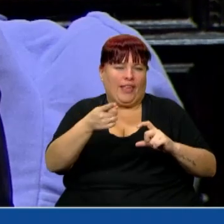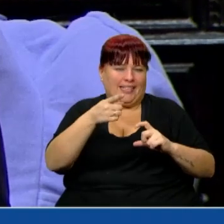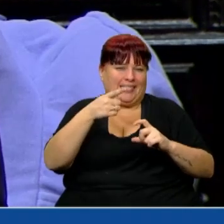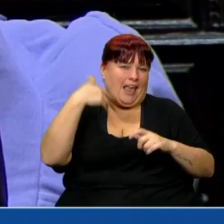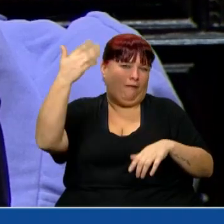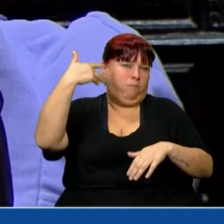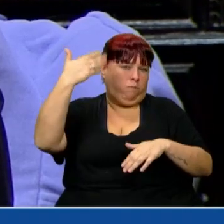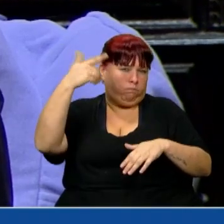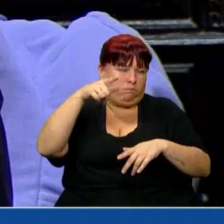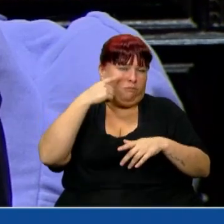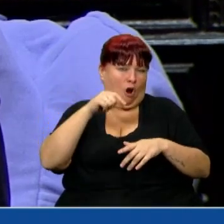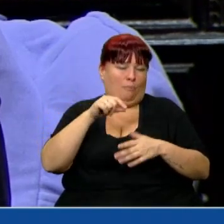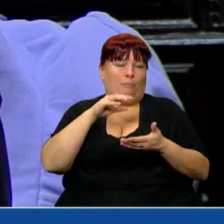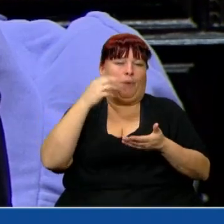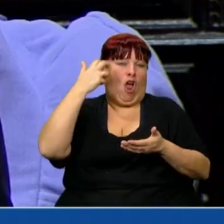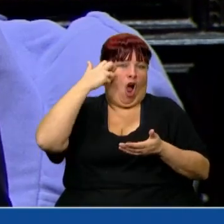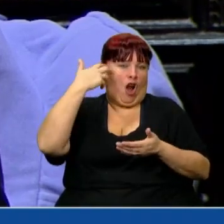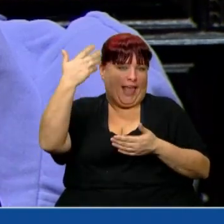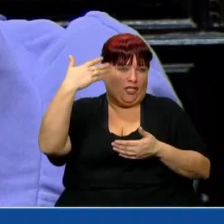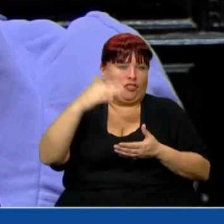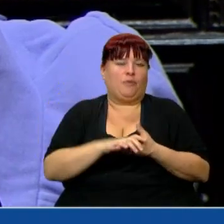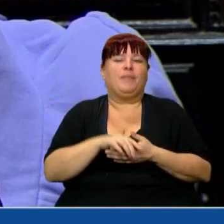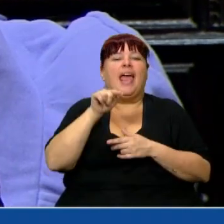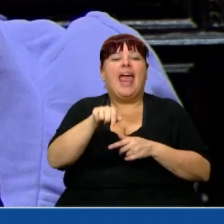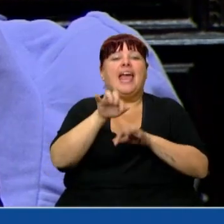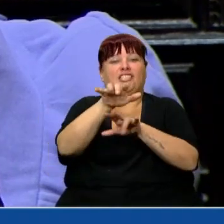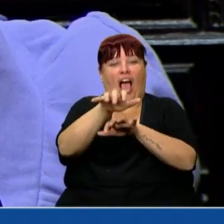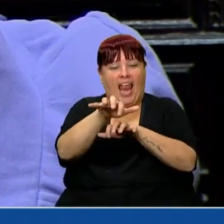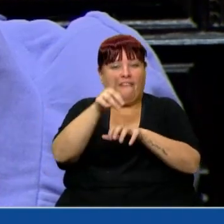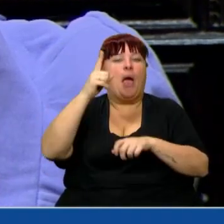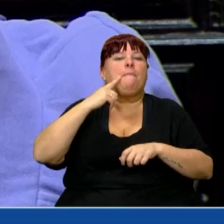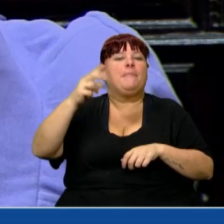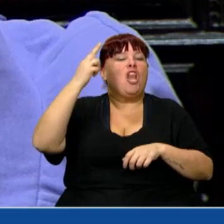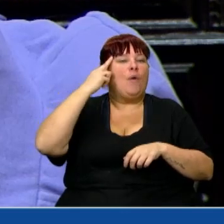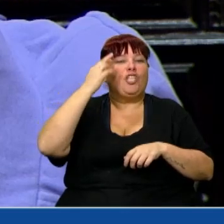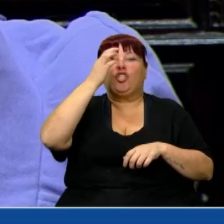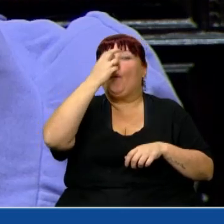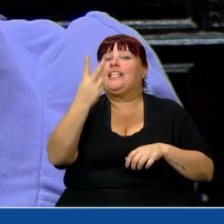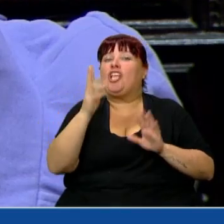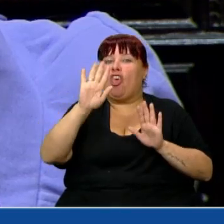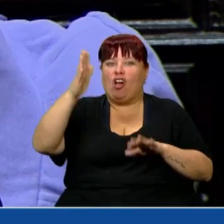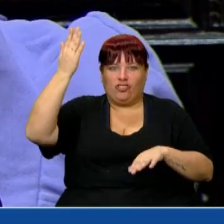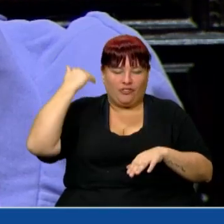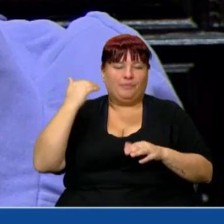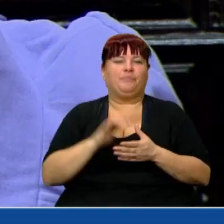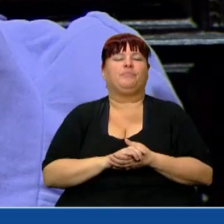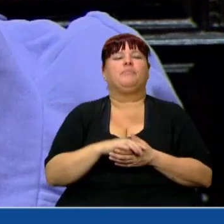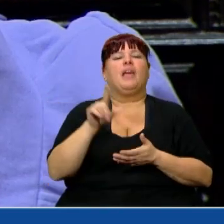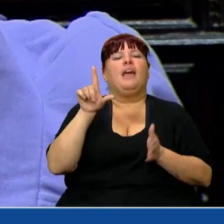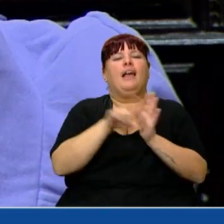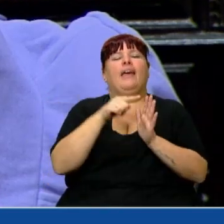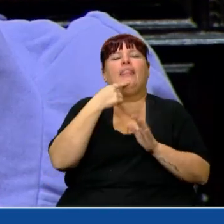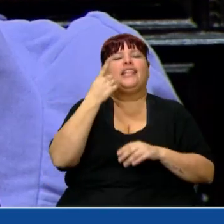su exposición parlamentaria, esta es la versión taquigráfica desde 1922,